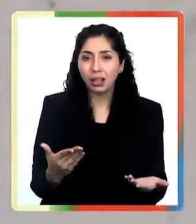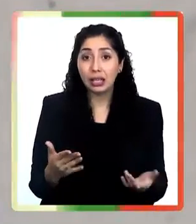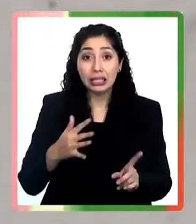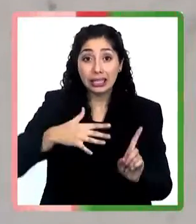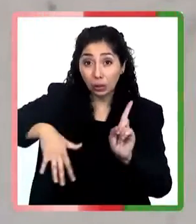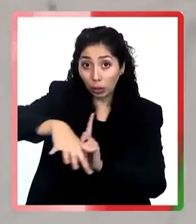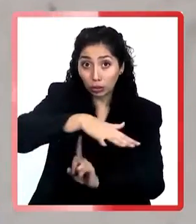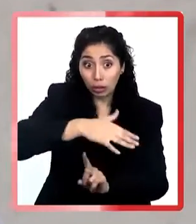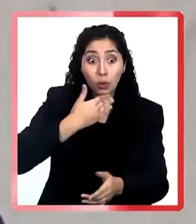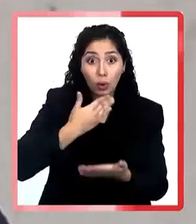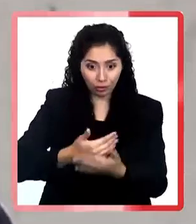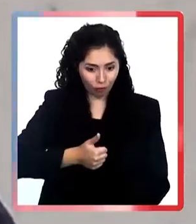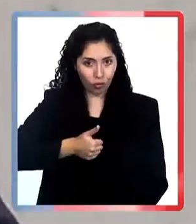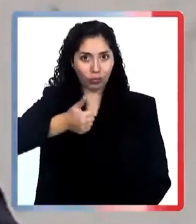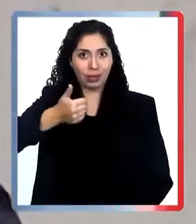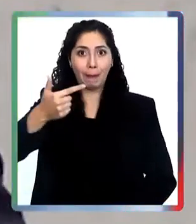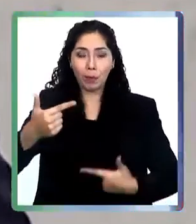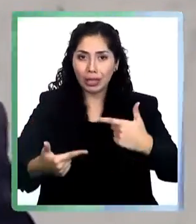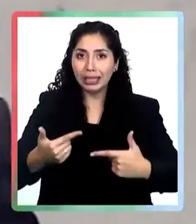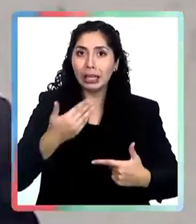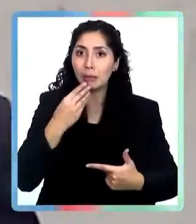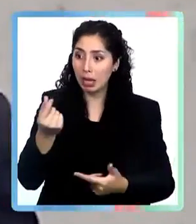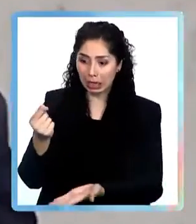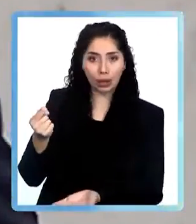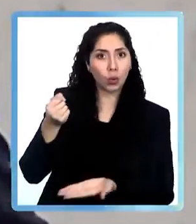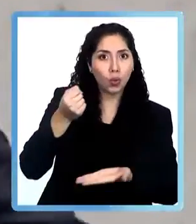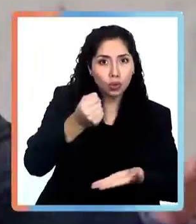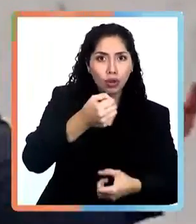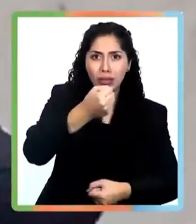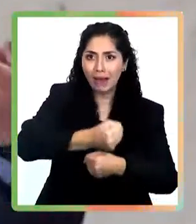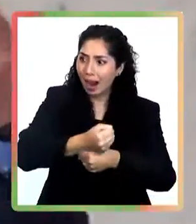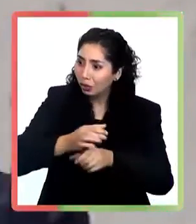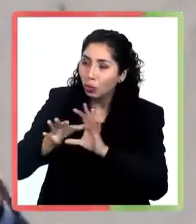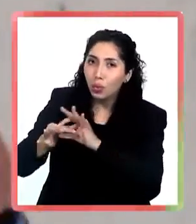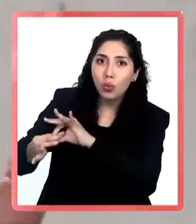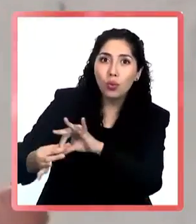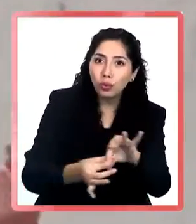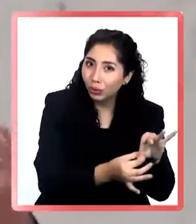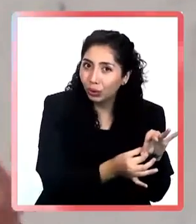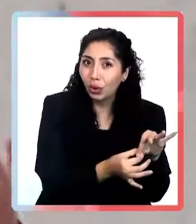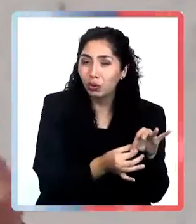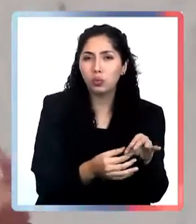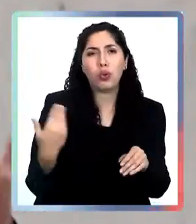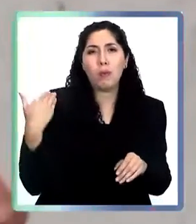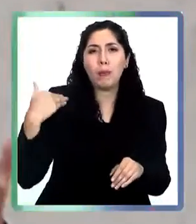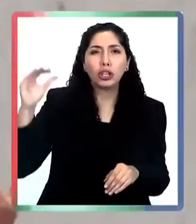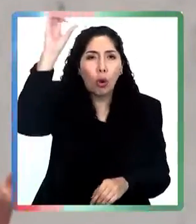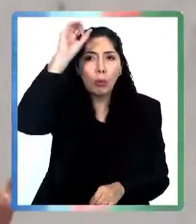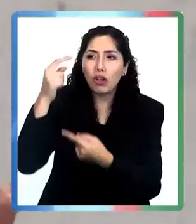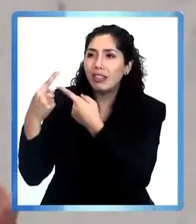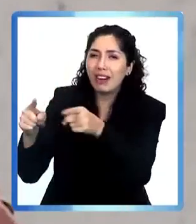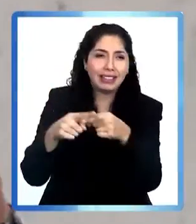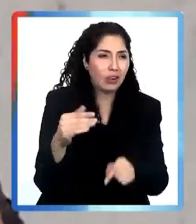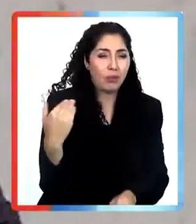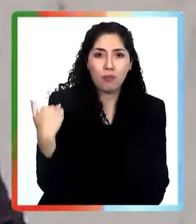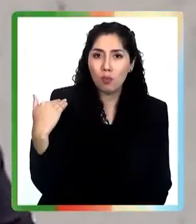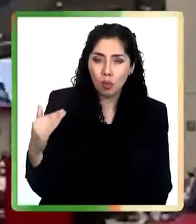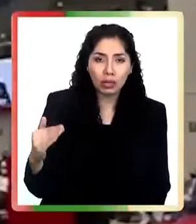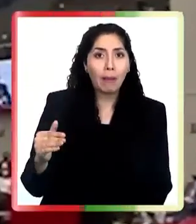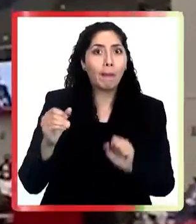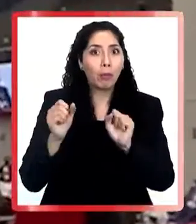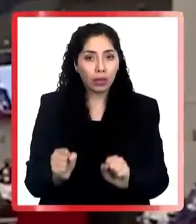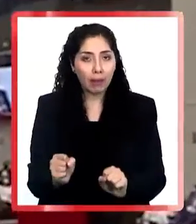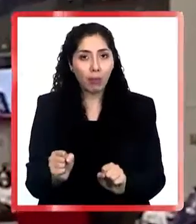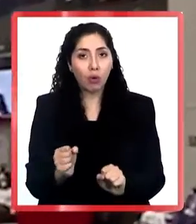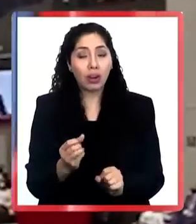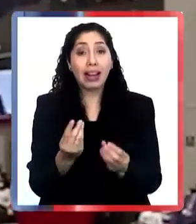poco de voluntad política y destinando bien los recursos y trabajando juntos más allá de las diferencias que tenemos podemos mejorar